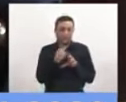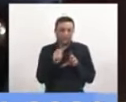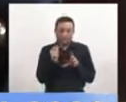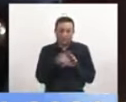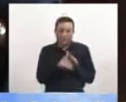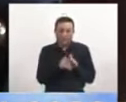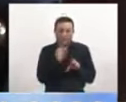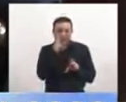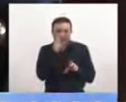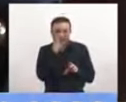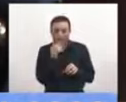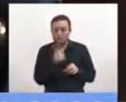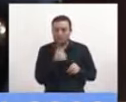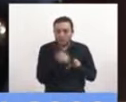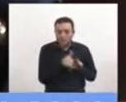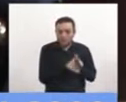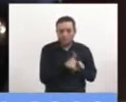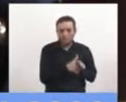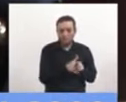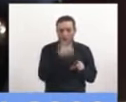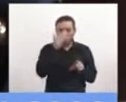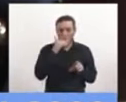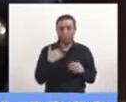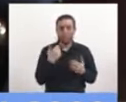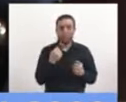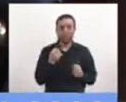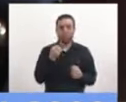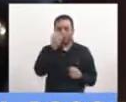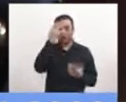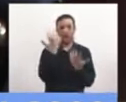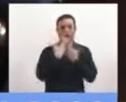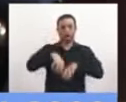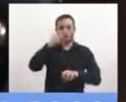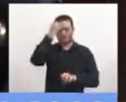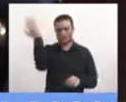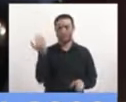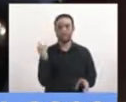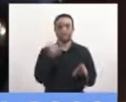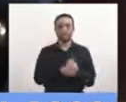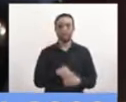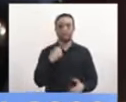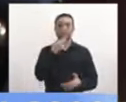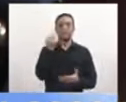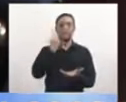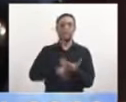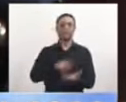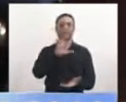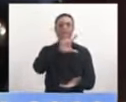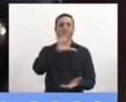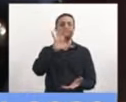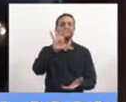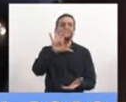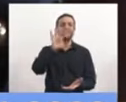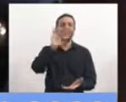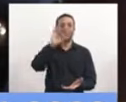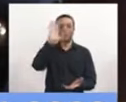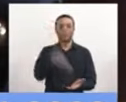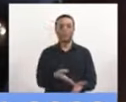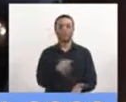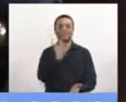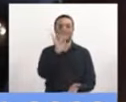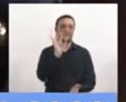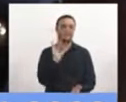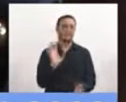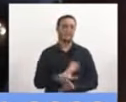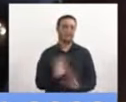pagaron IVA, no pagaron ganancias, no pagaron bienes personales. Uno hace la cuenta y más o menos, por la décima parte de lo que